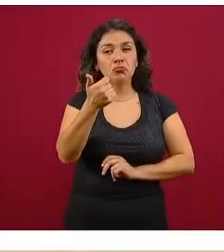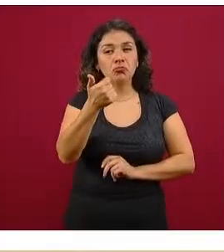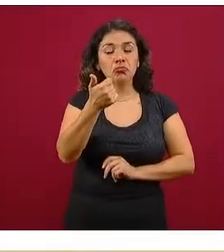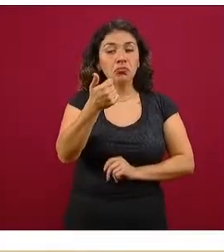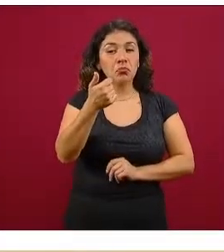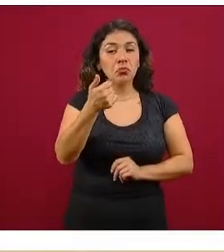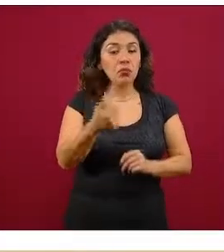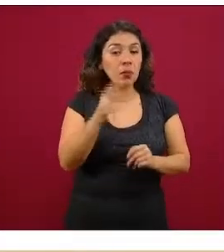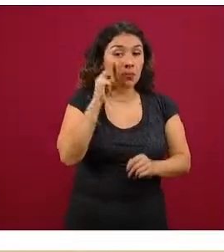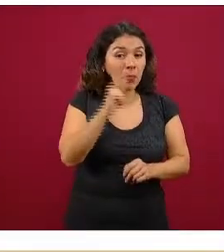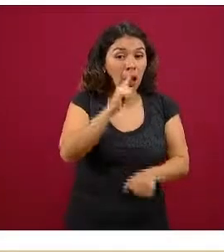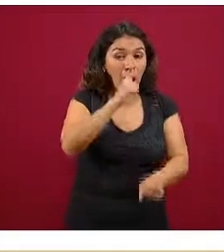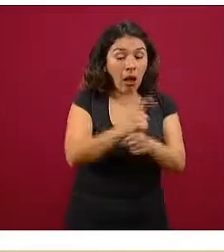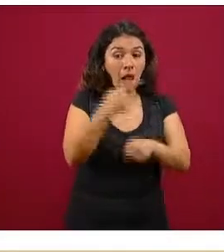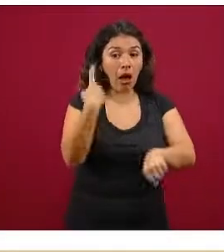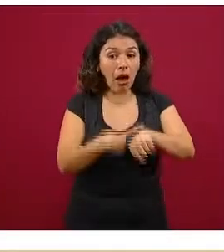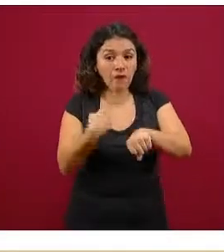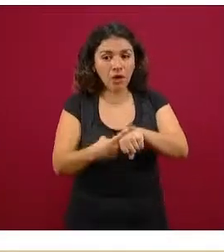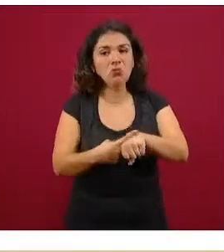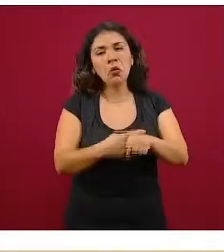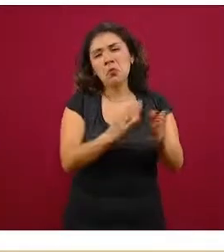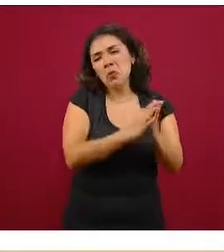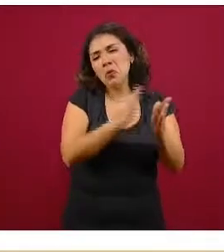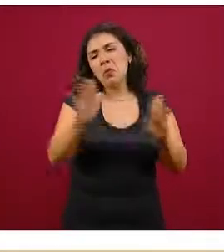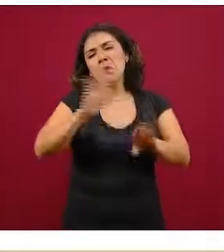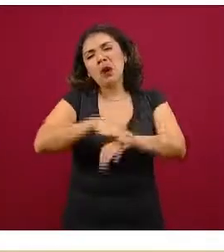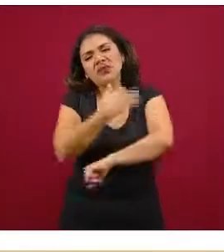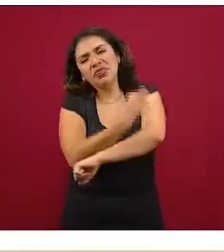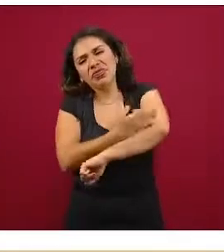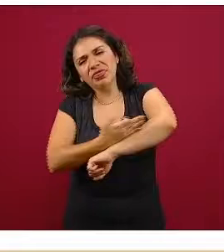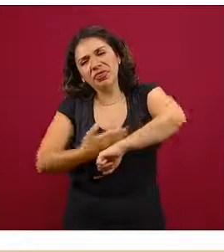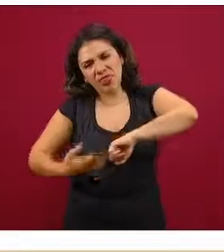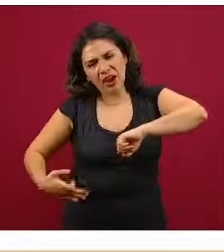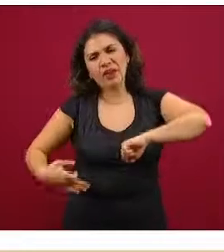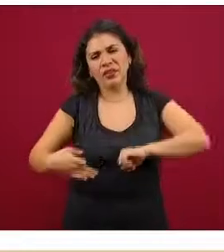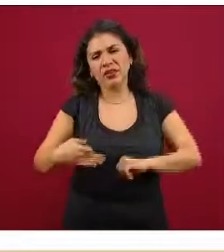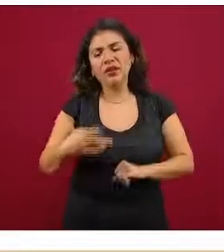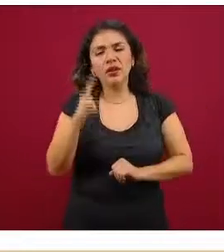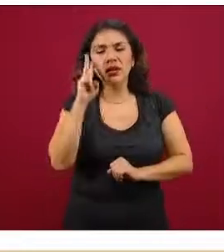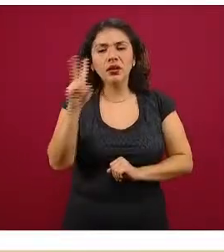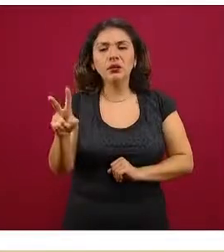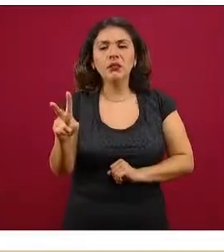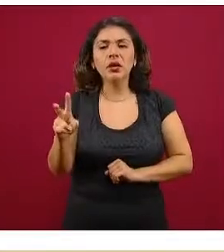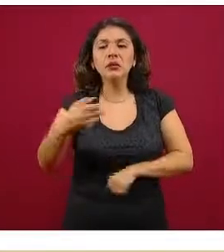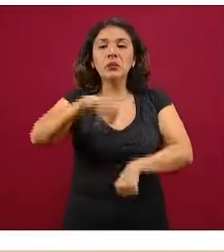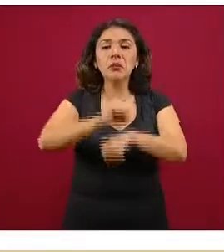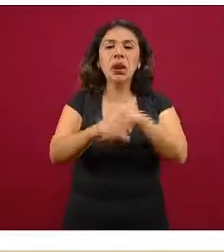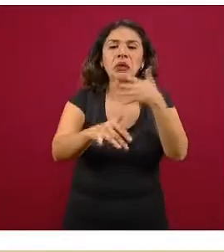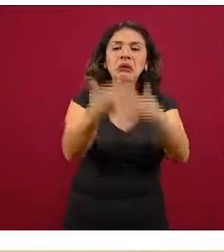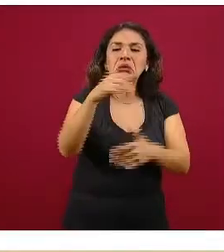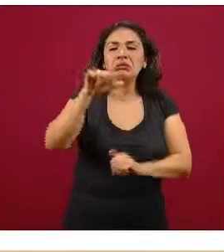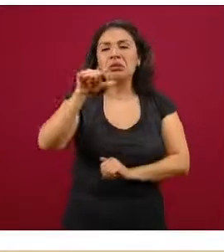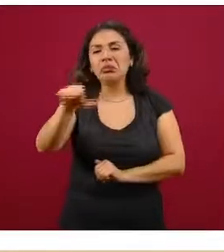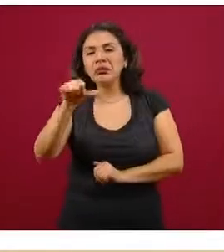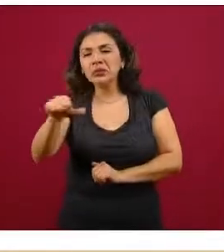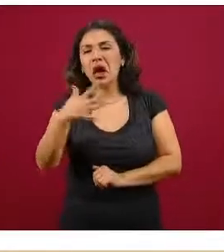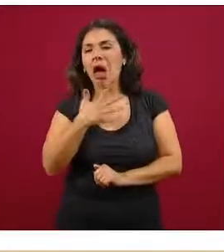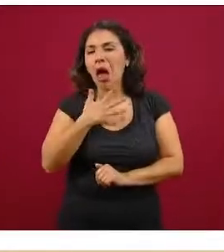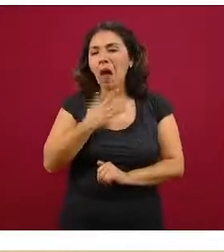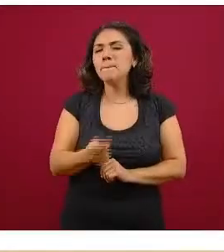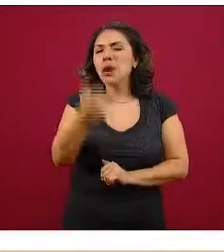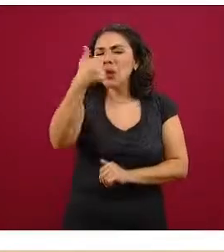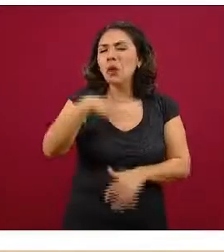semanas después que Baja California y que Baja California Sur. Semana 15-16 mantiene primero